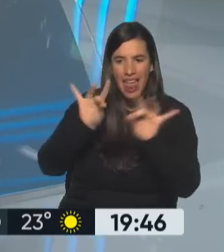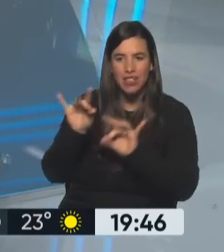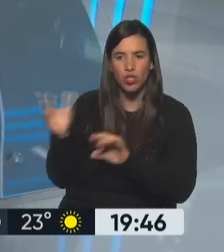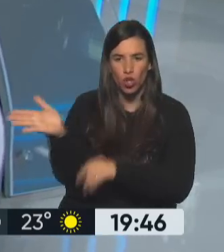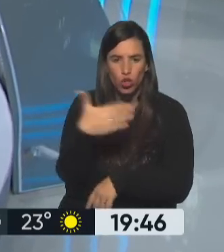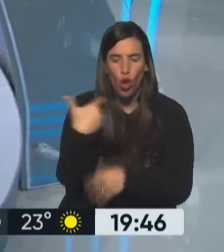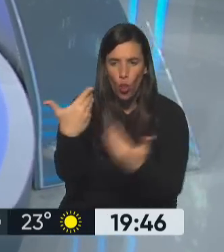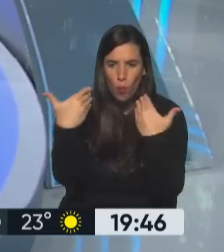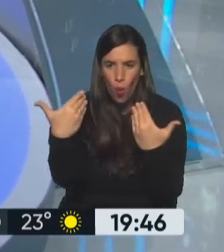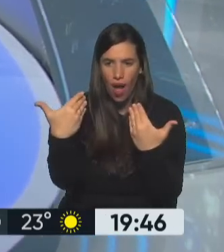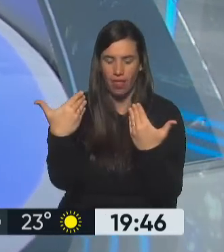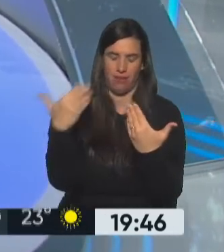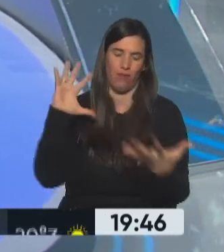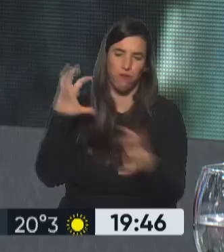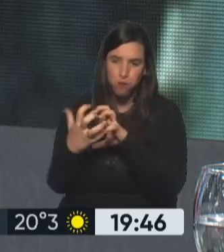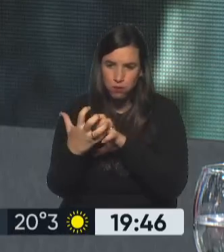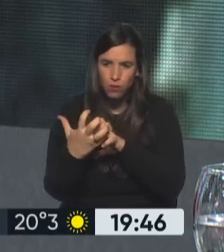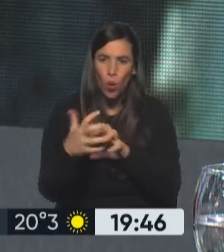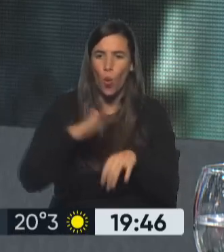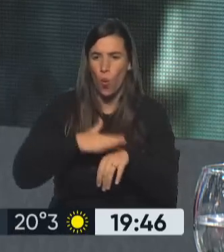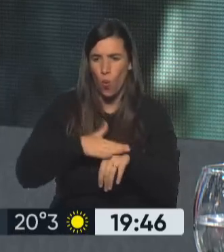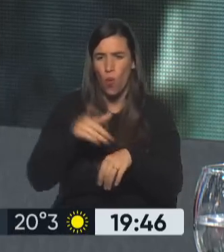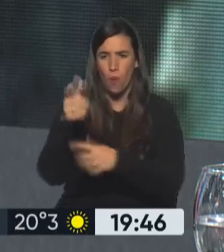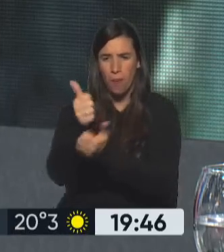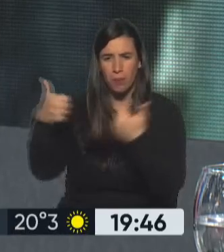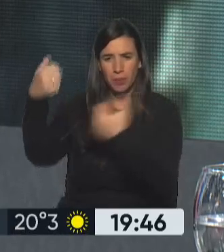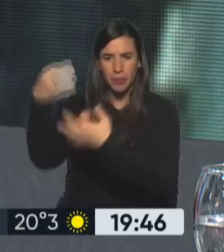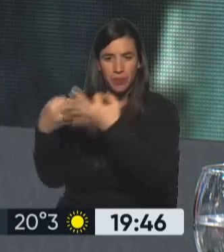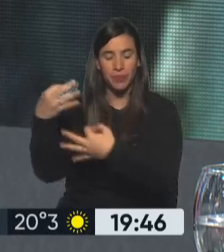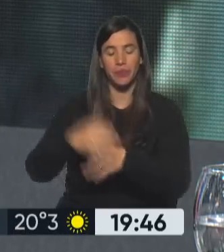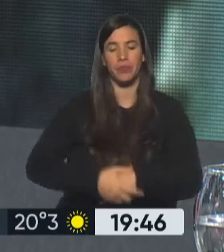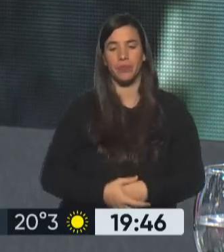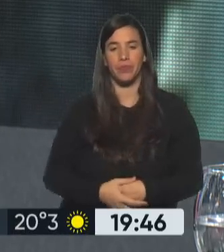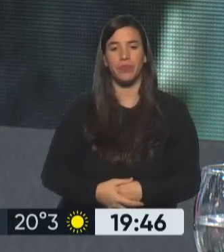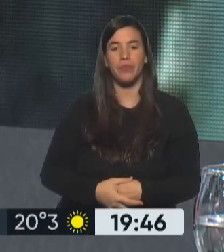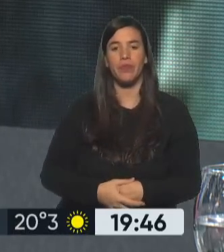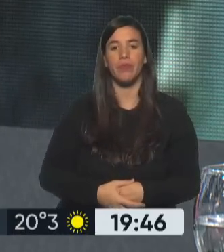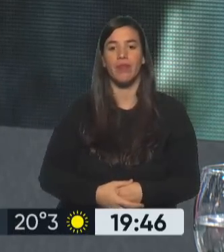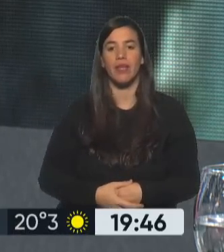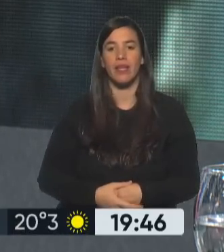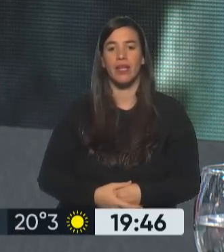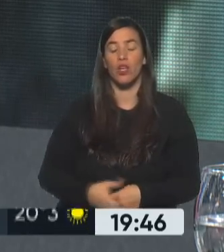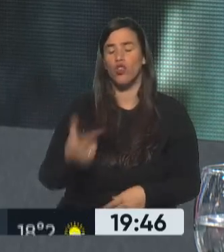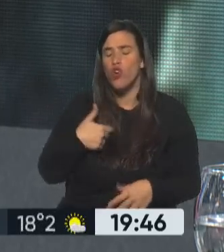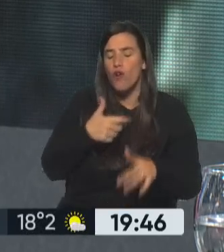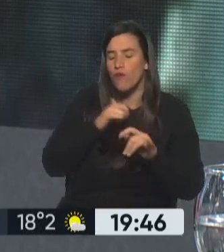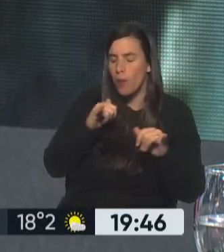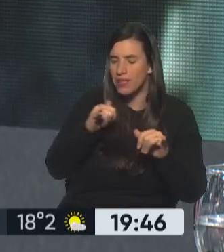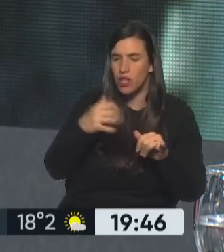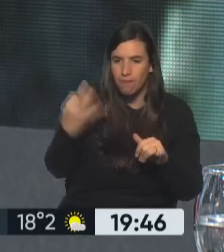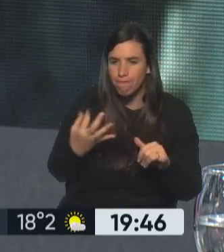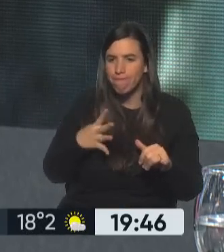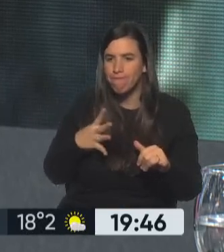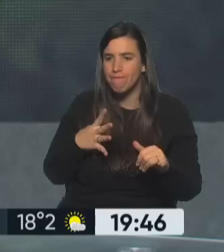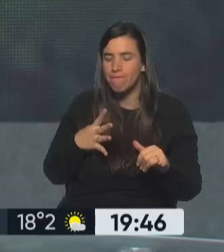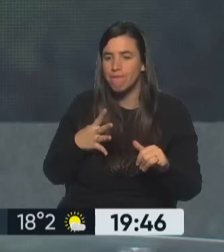las provincias, probablemente está adelantando que Nación se presente como amigo del tribunal, o como amicus curae, digo, claro. No tengo la información ahí ahora, pero... ¿Sabes quién escribió